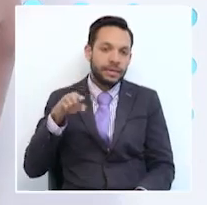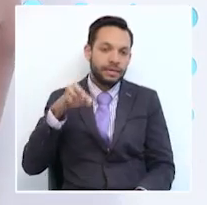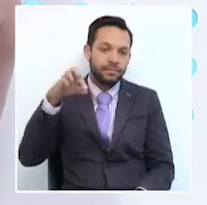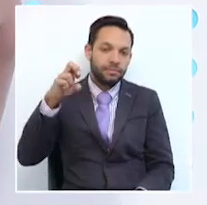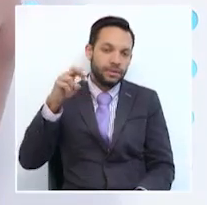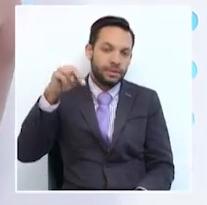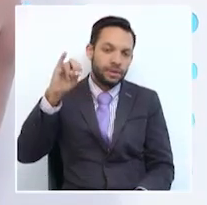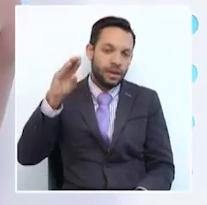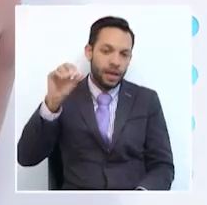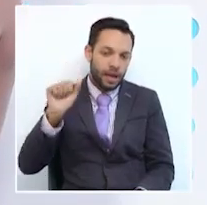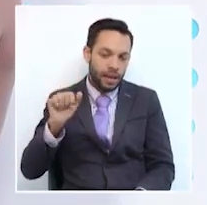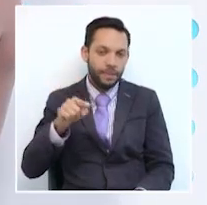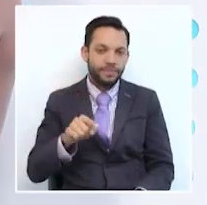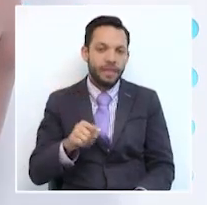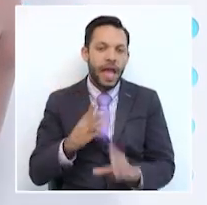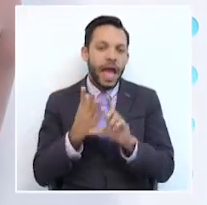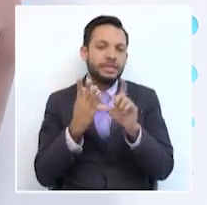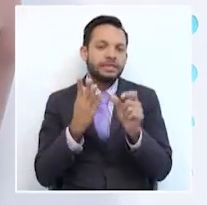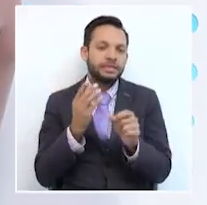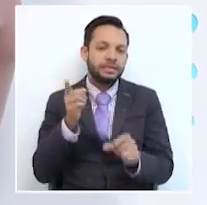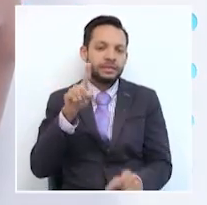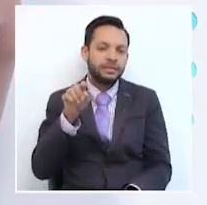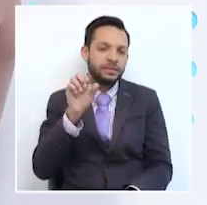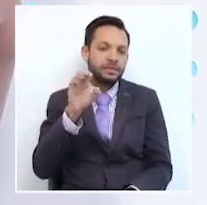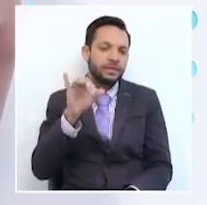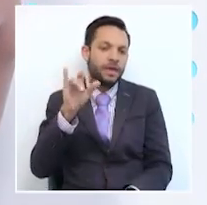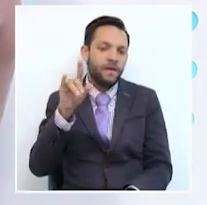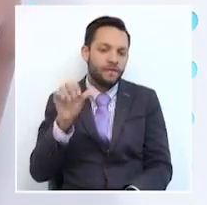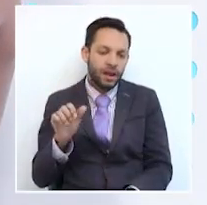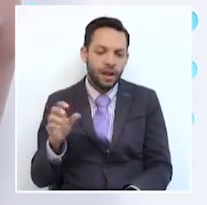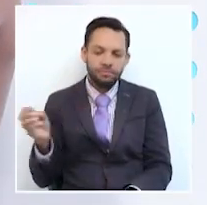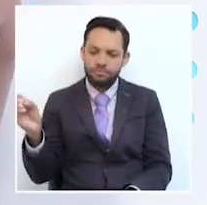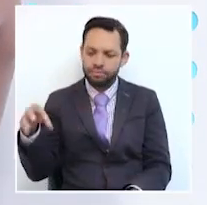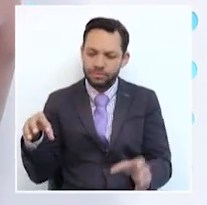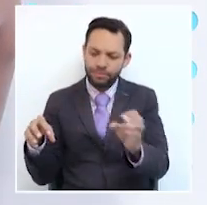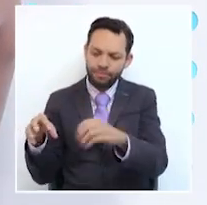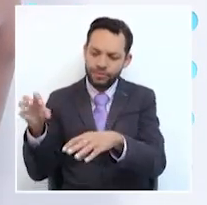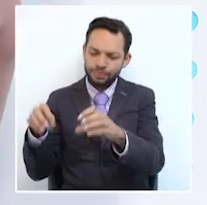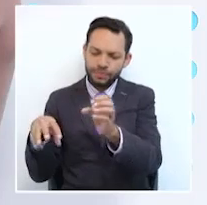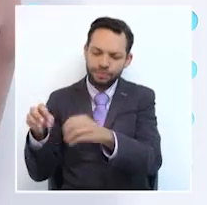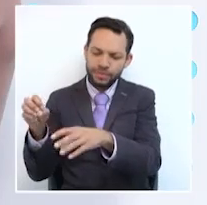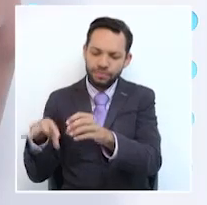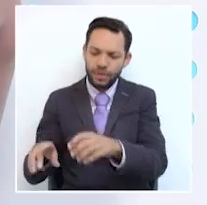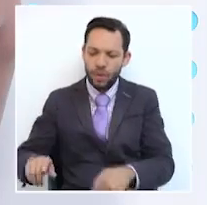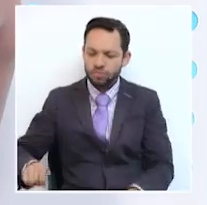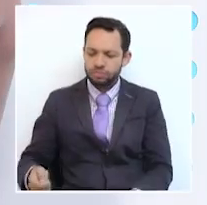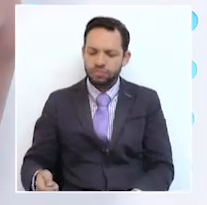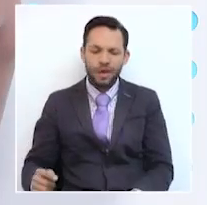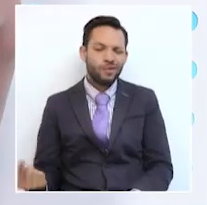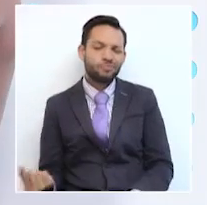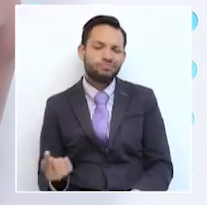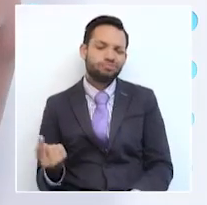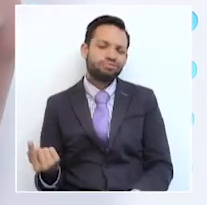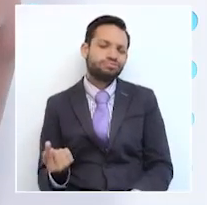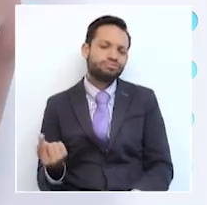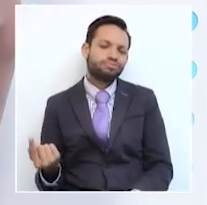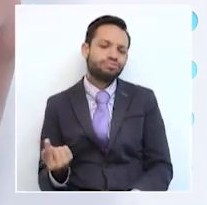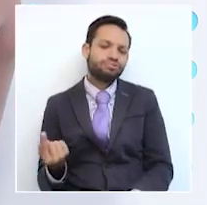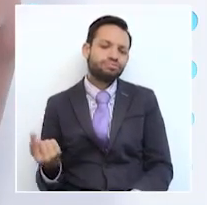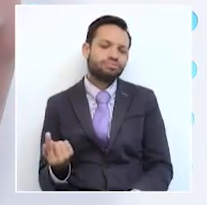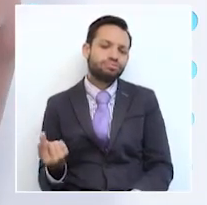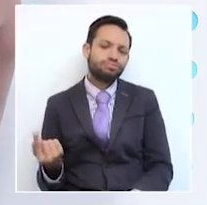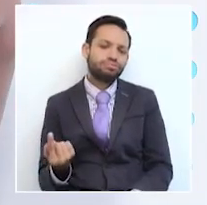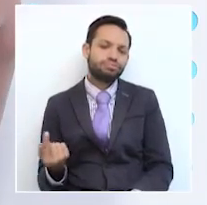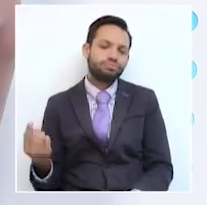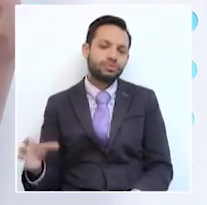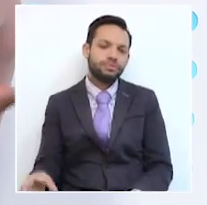ese es un batido excelente que ustedes pueden utilizar en casos de anemia consuman espirulina que también es muy importante